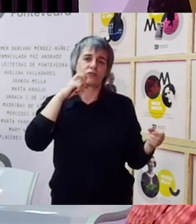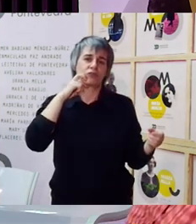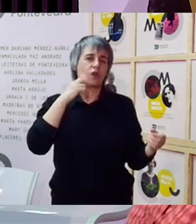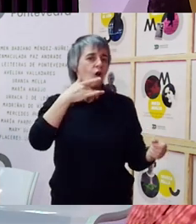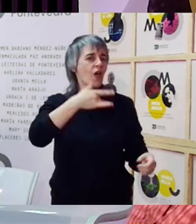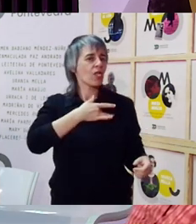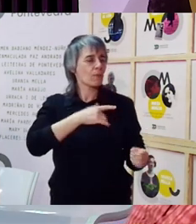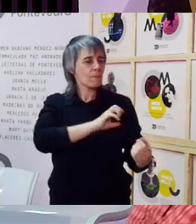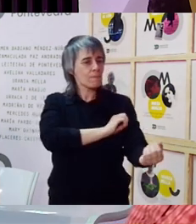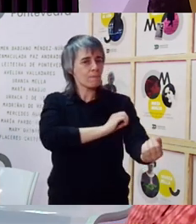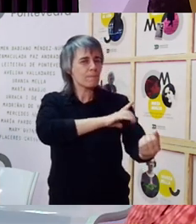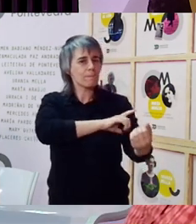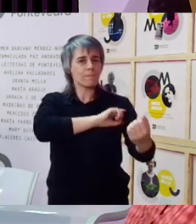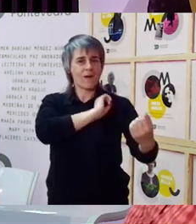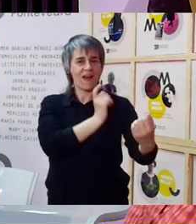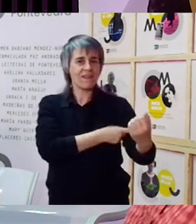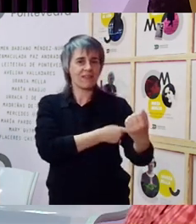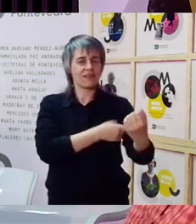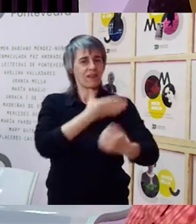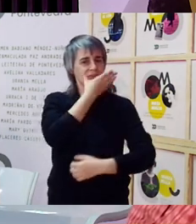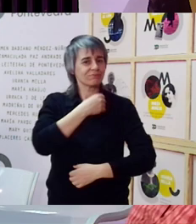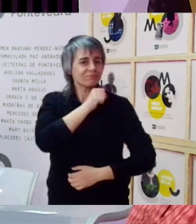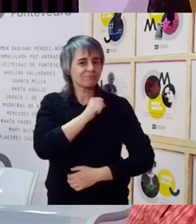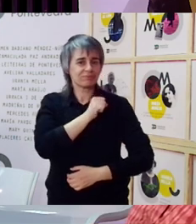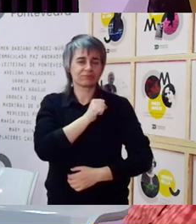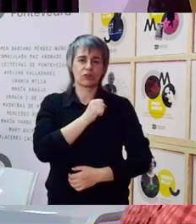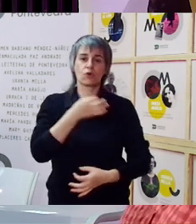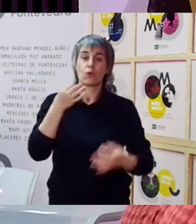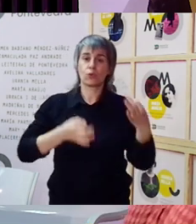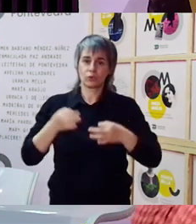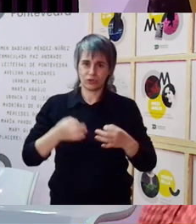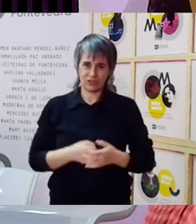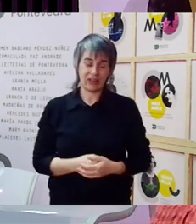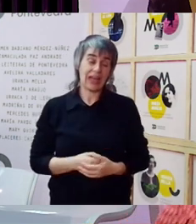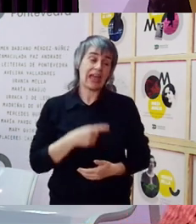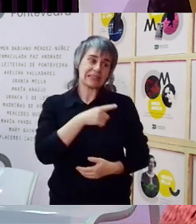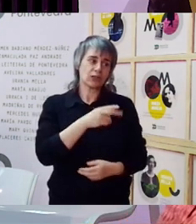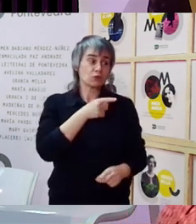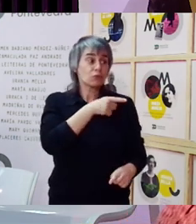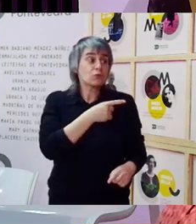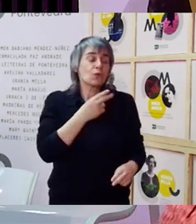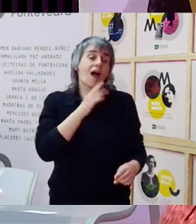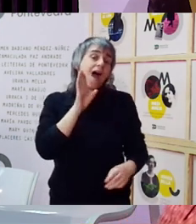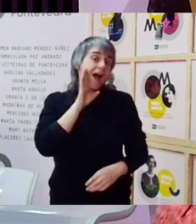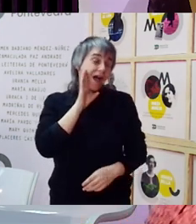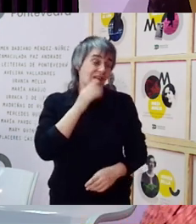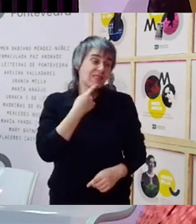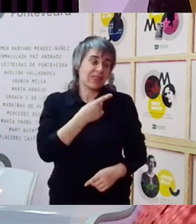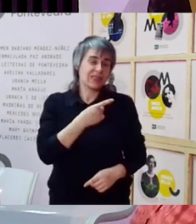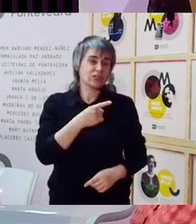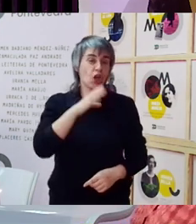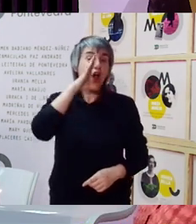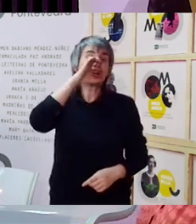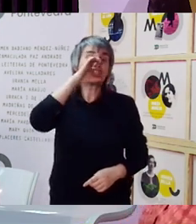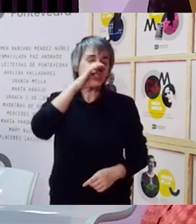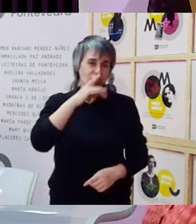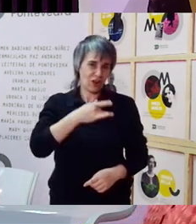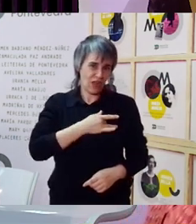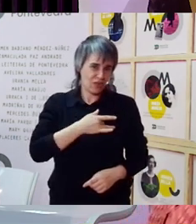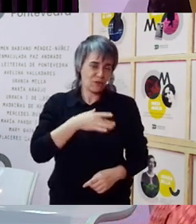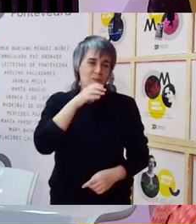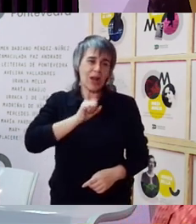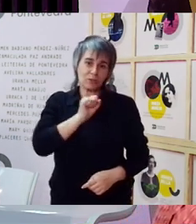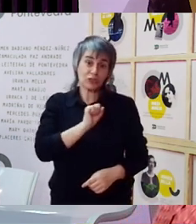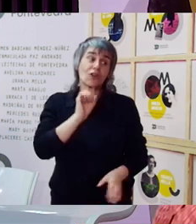fermoso e xusto. Ese cochino corazón que decías maravilloso que quedou en